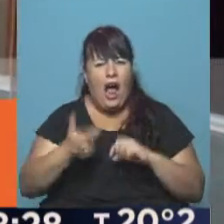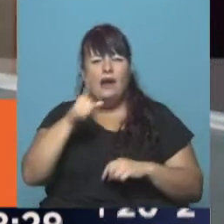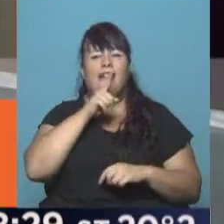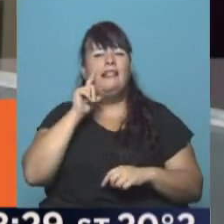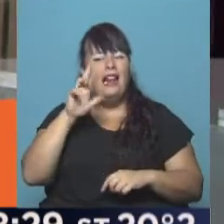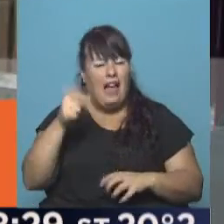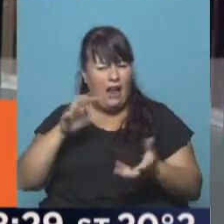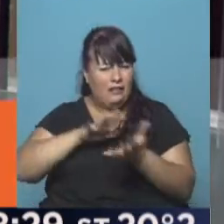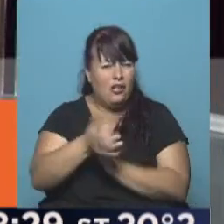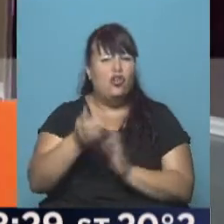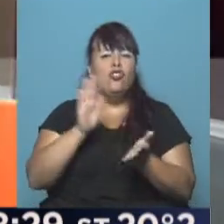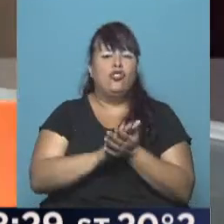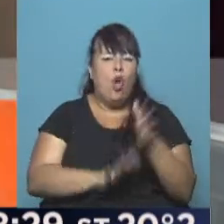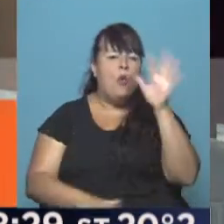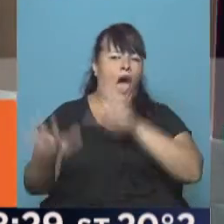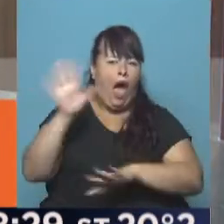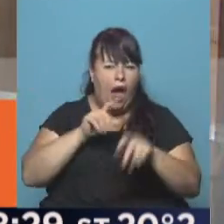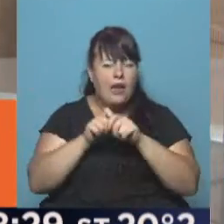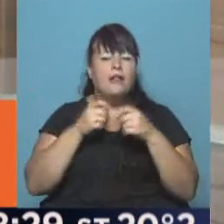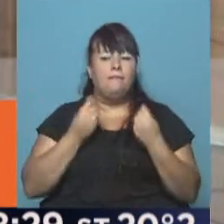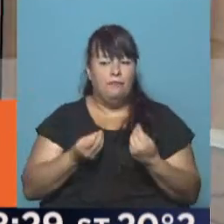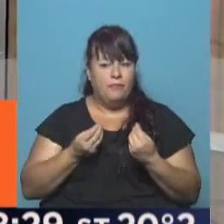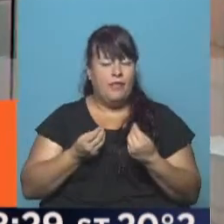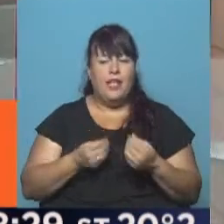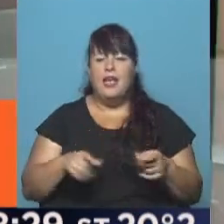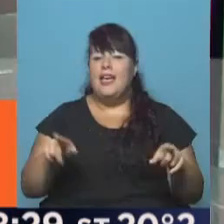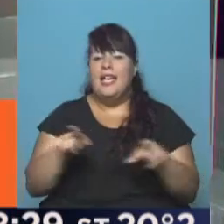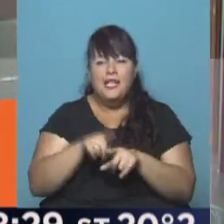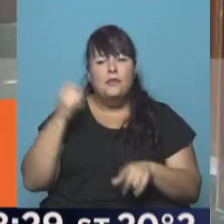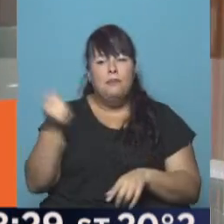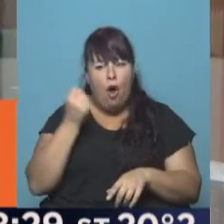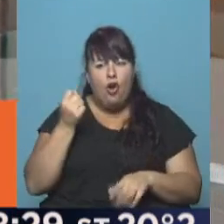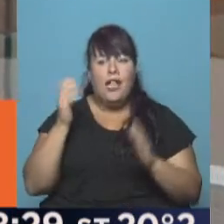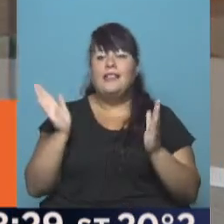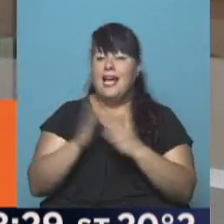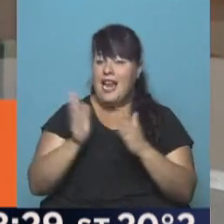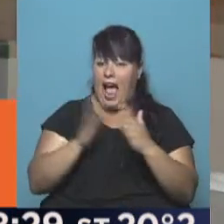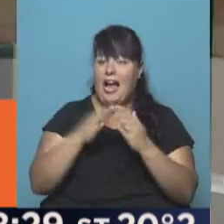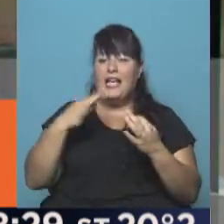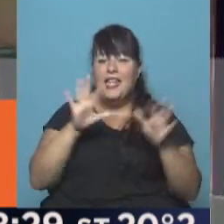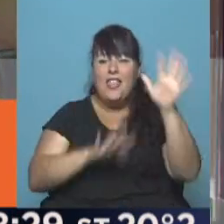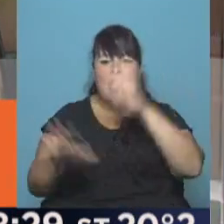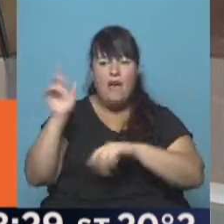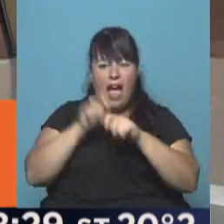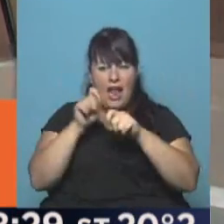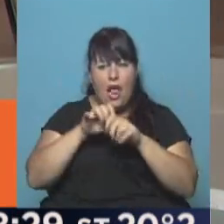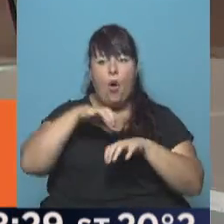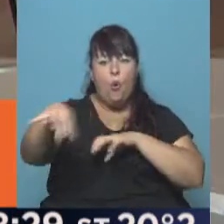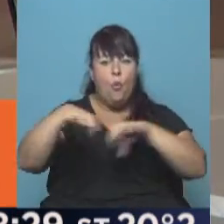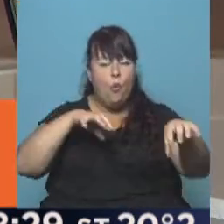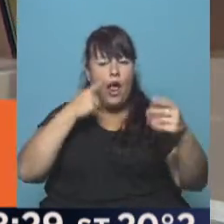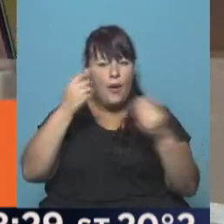en cuanto a la reconstrucción es en igual magnitud las viviendas que hay construir y reubicar